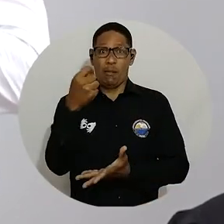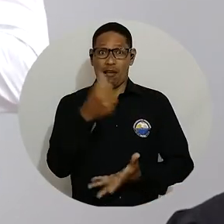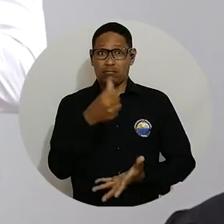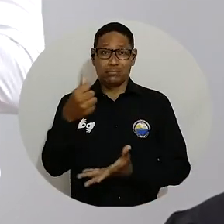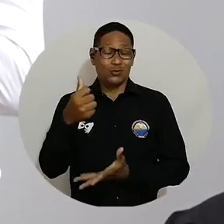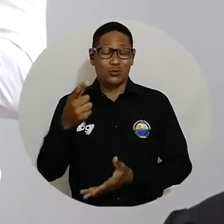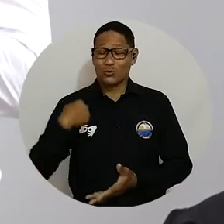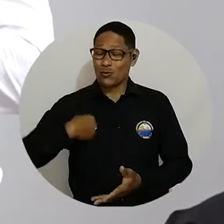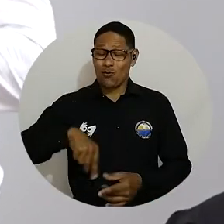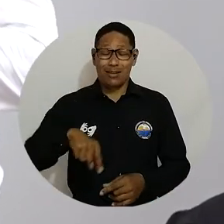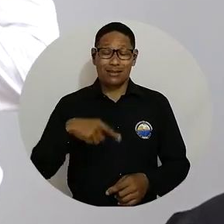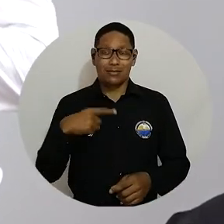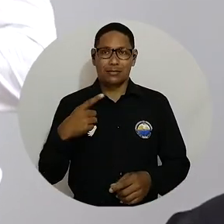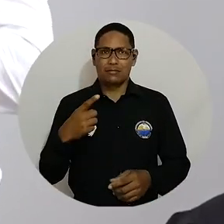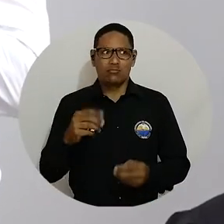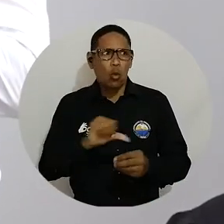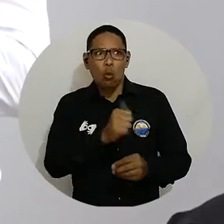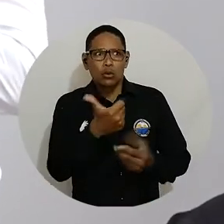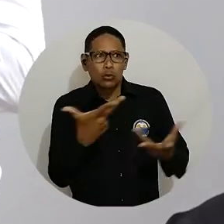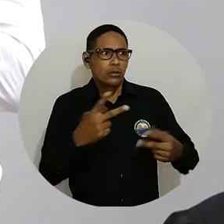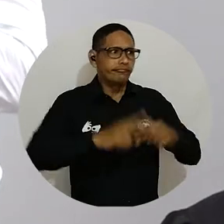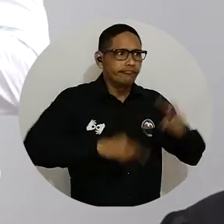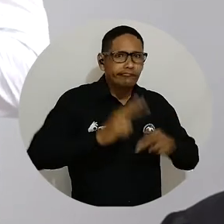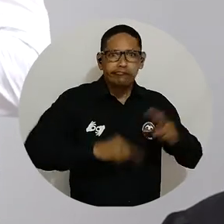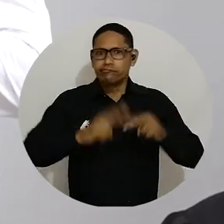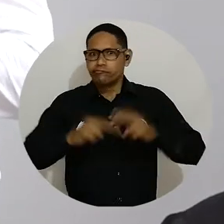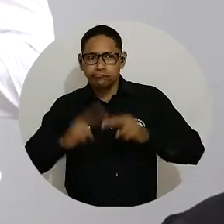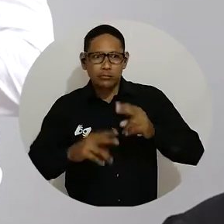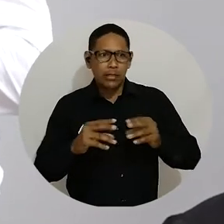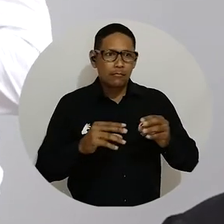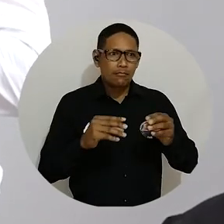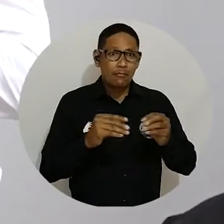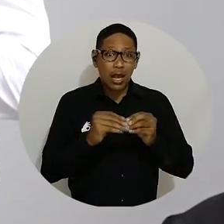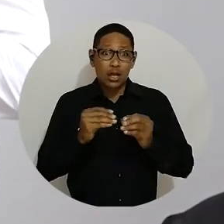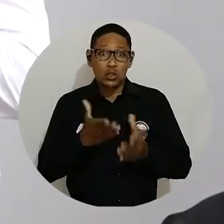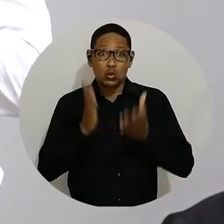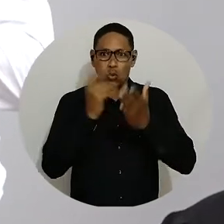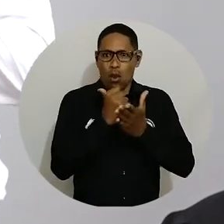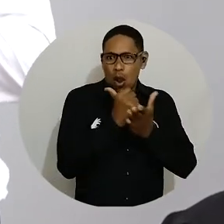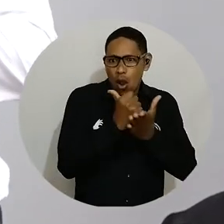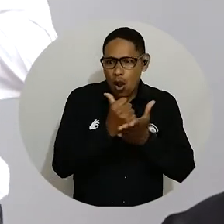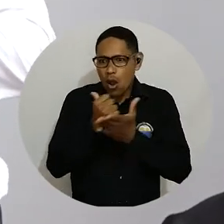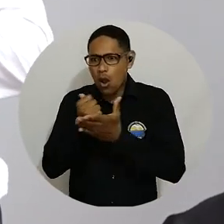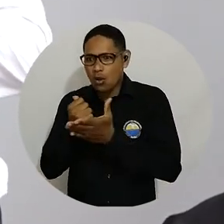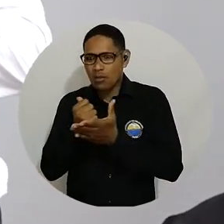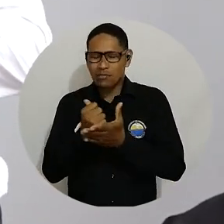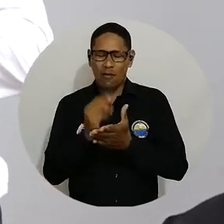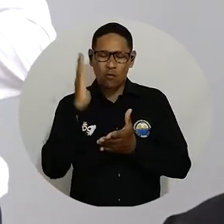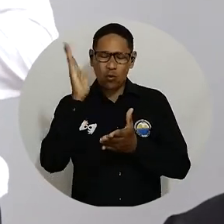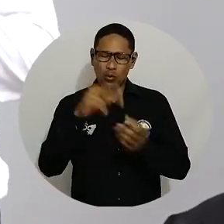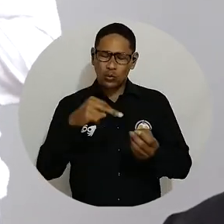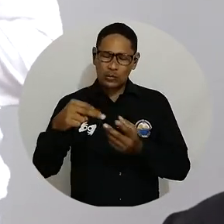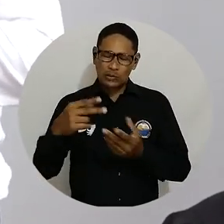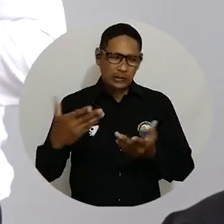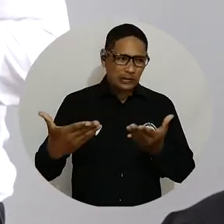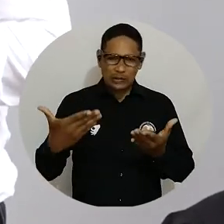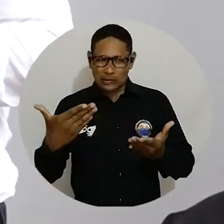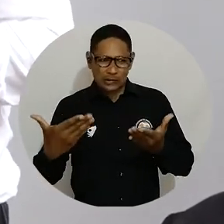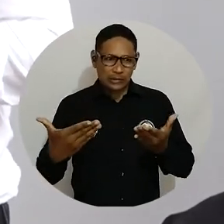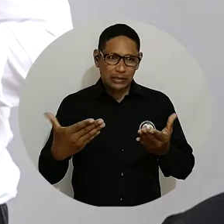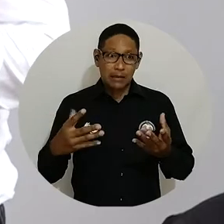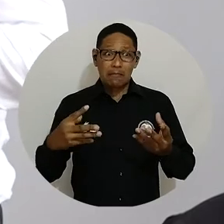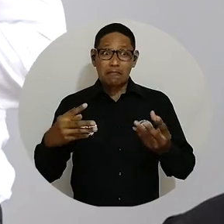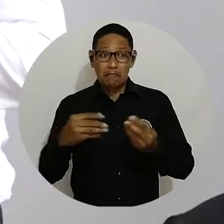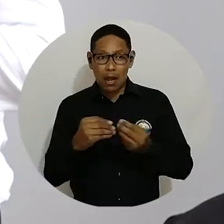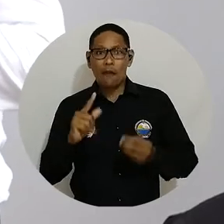escaso, y dejar de invertir a lo mejor en obras que pueden dar más réditos políticos por invertir en el futuro, que es la educación. Con esto y más el